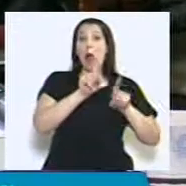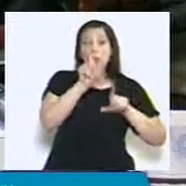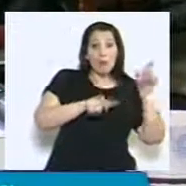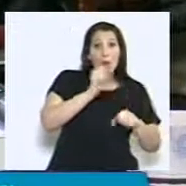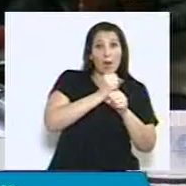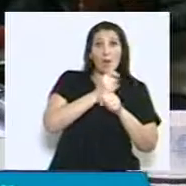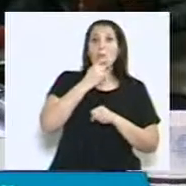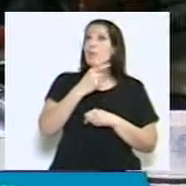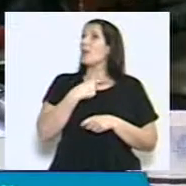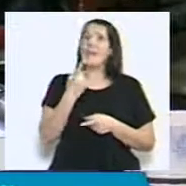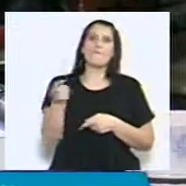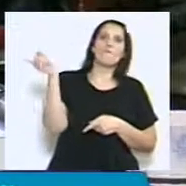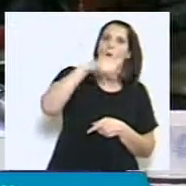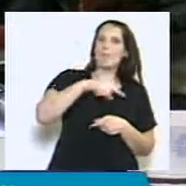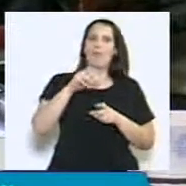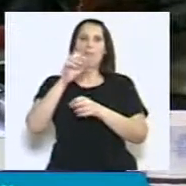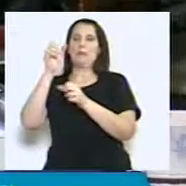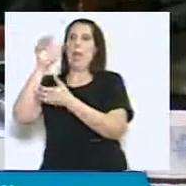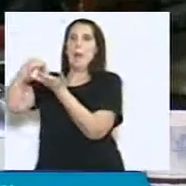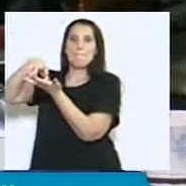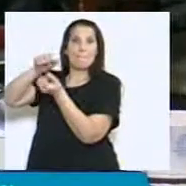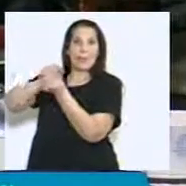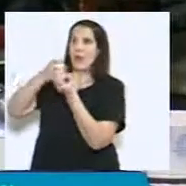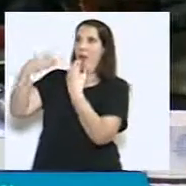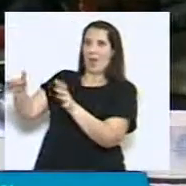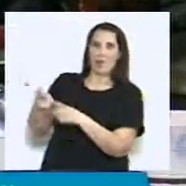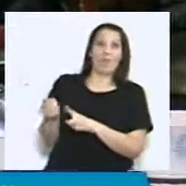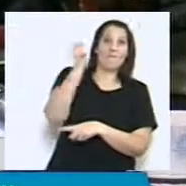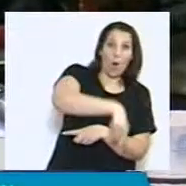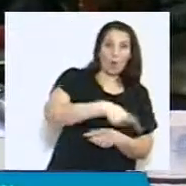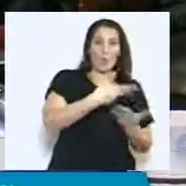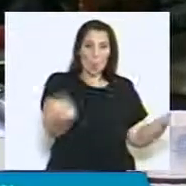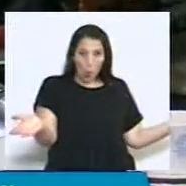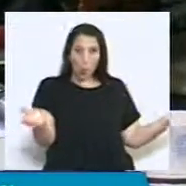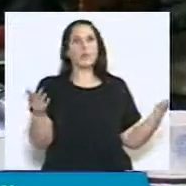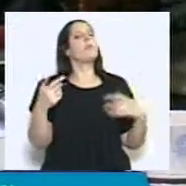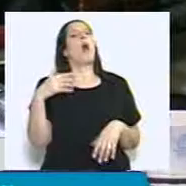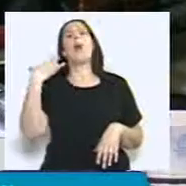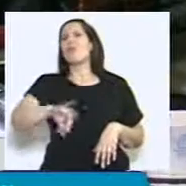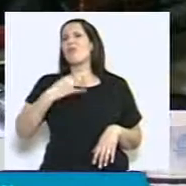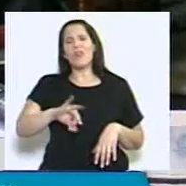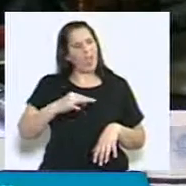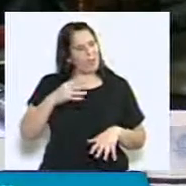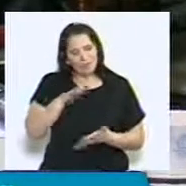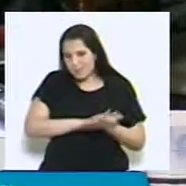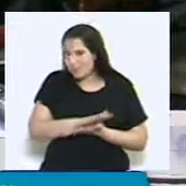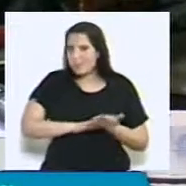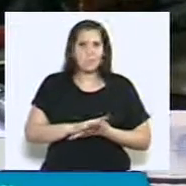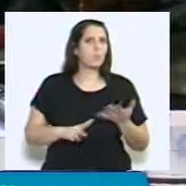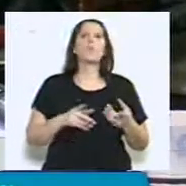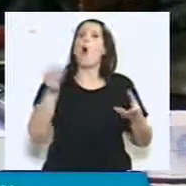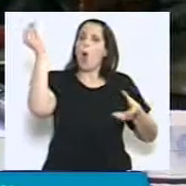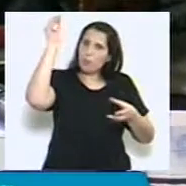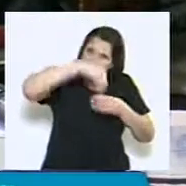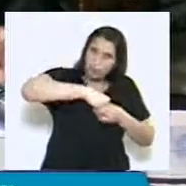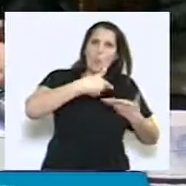su reincorporación deben ser reubicados por la administración pública. Esto es imperativo. deben ser reubicados en la Administración